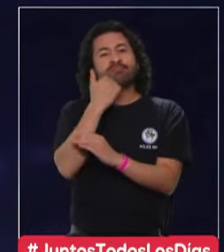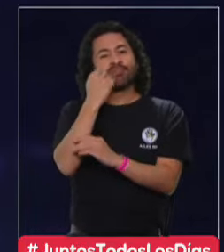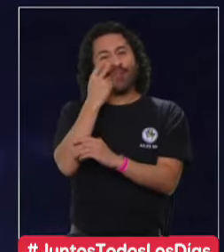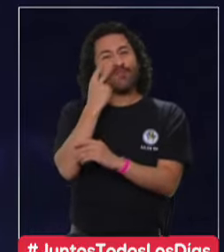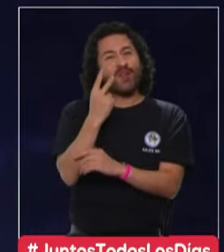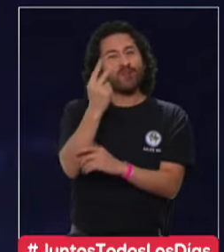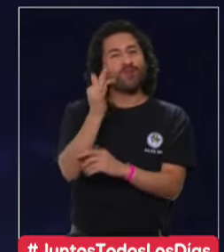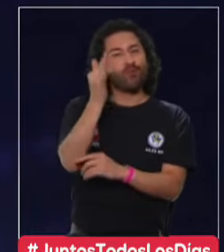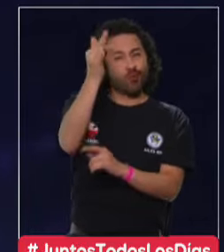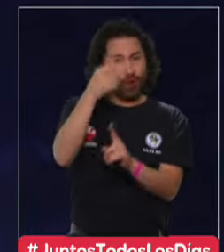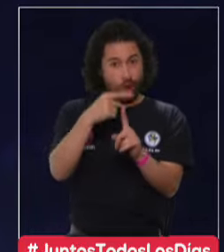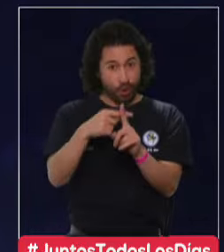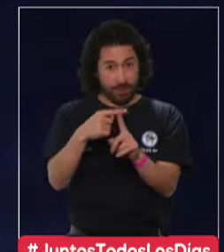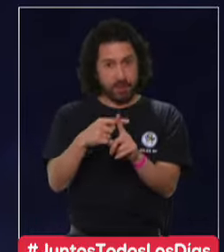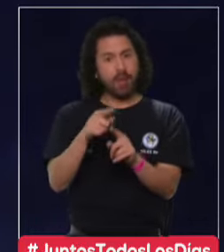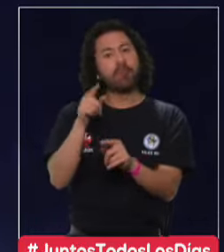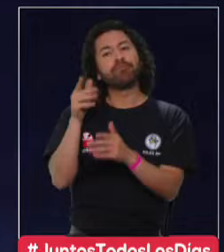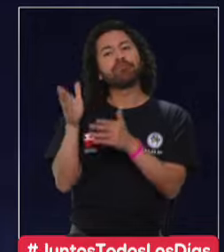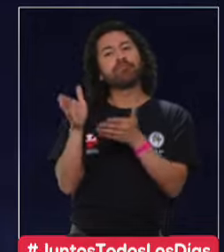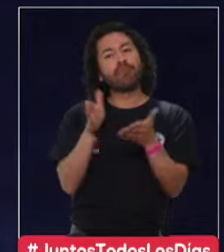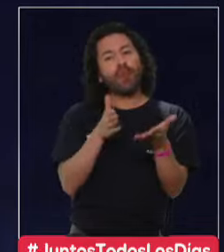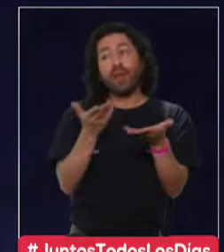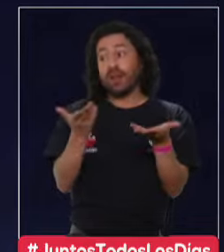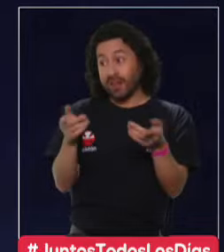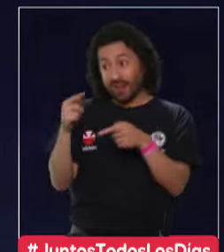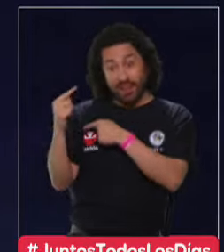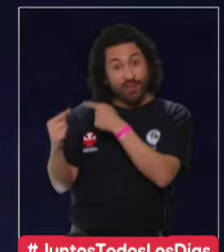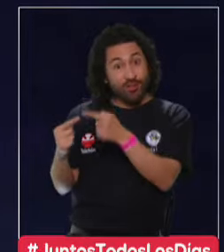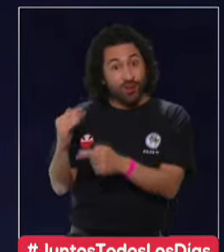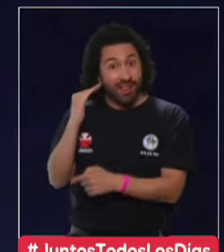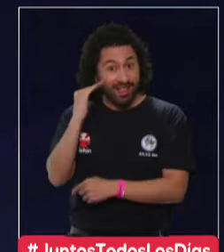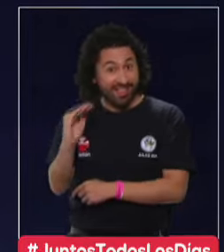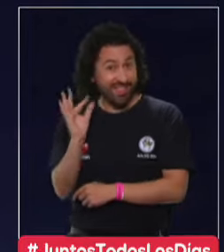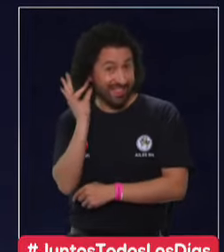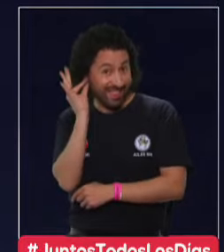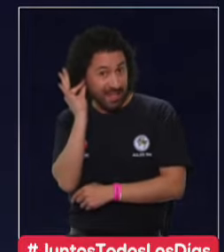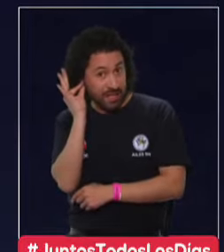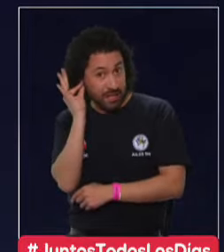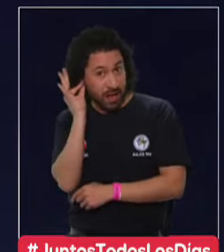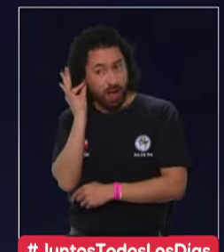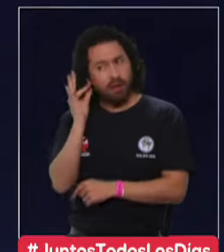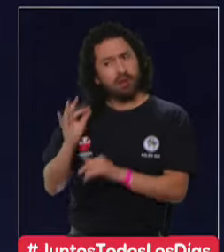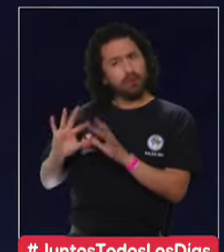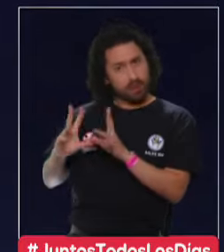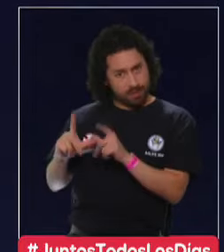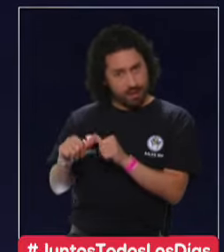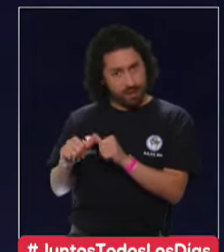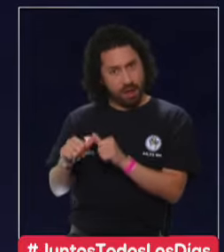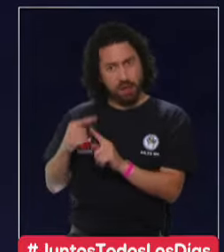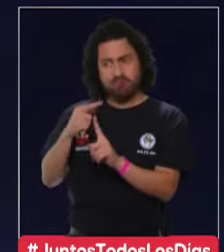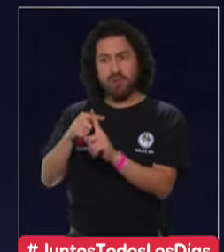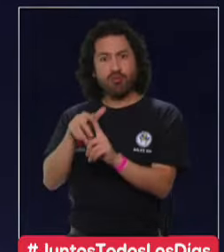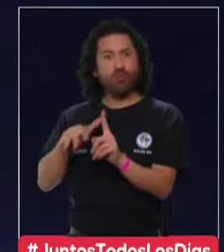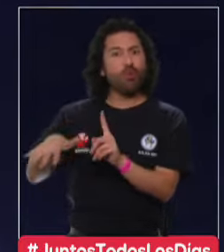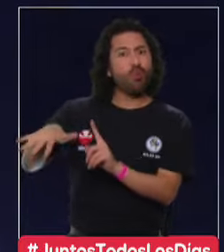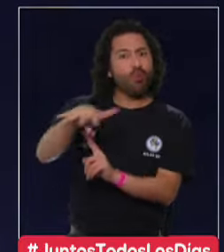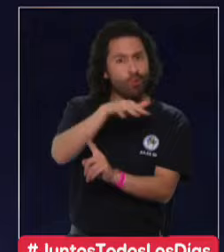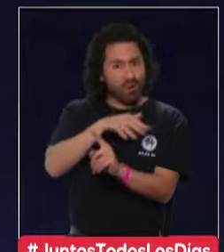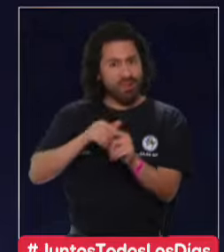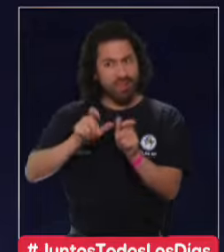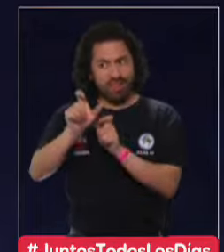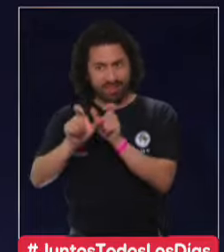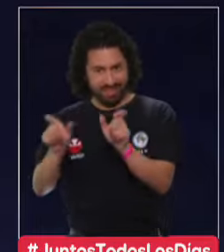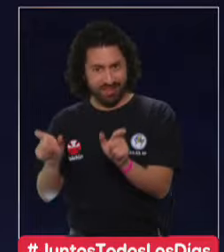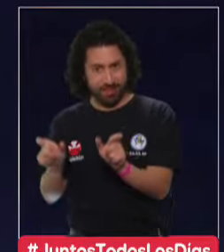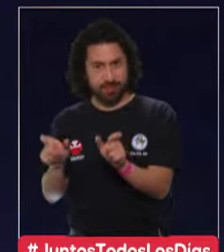el futuro. Esta es la historia de una niña con su familia y una comunidad, que es lo importante, una